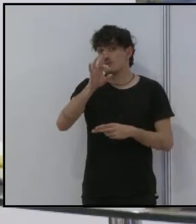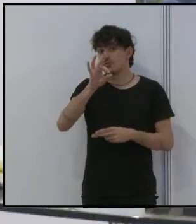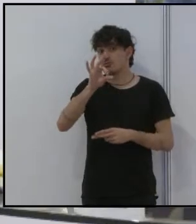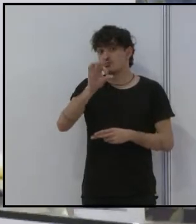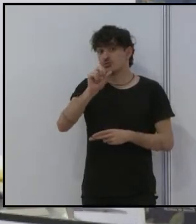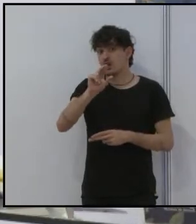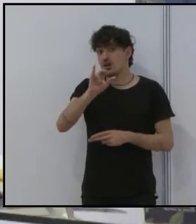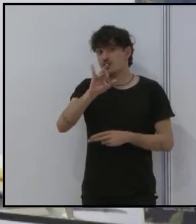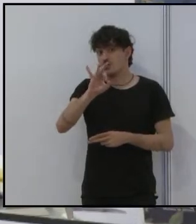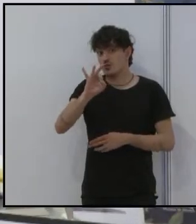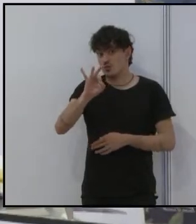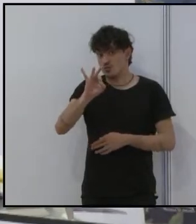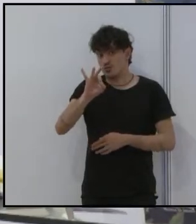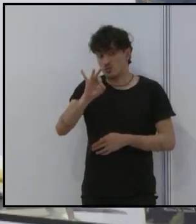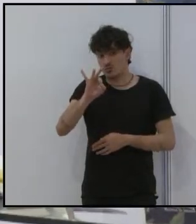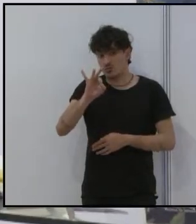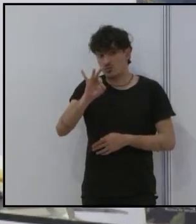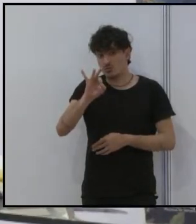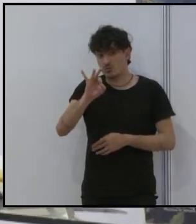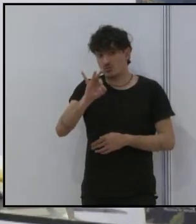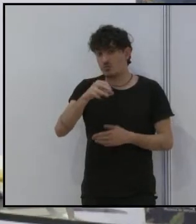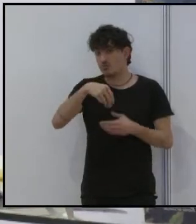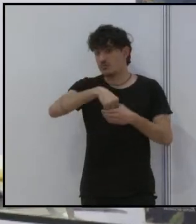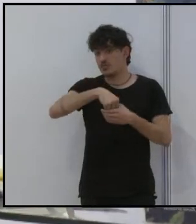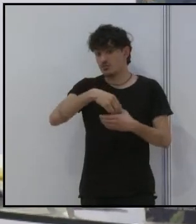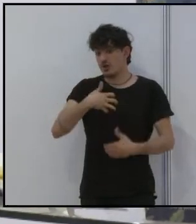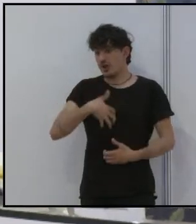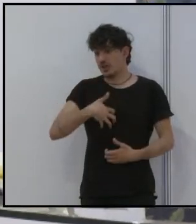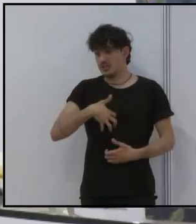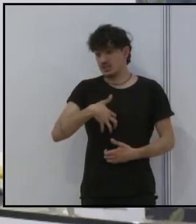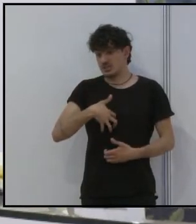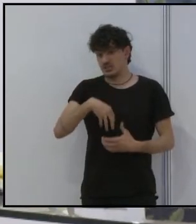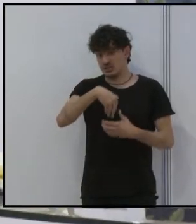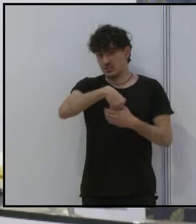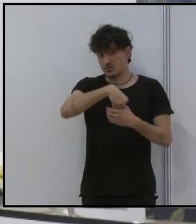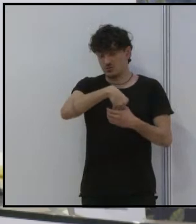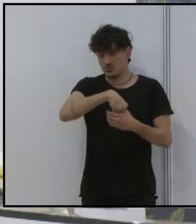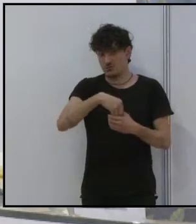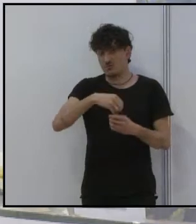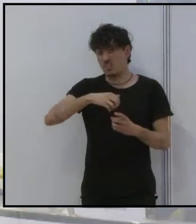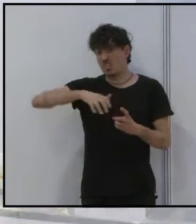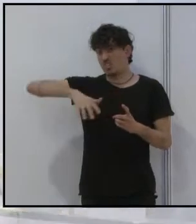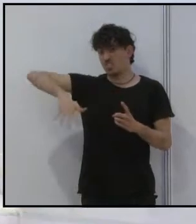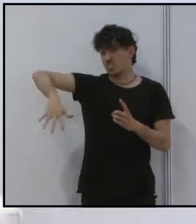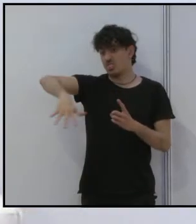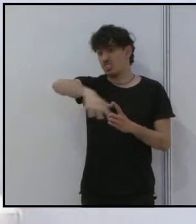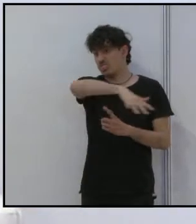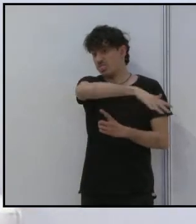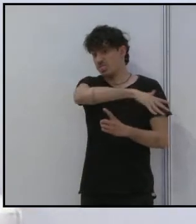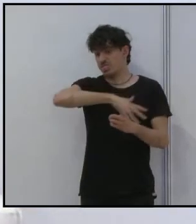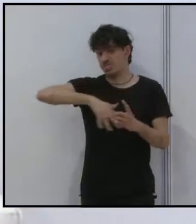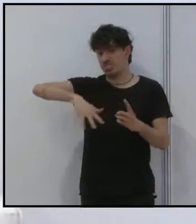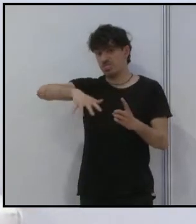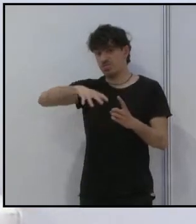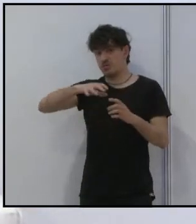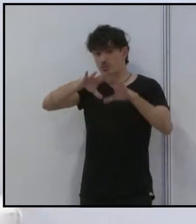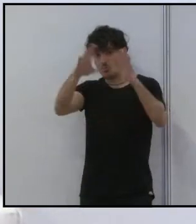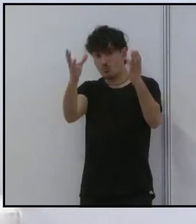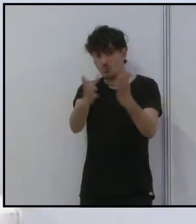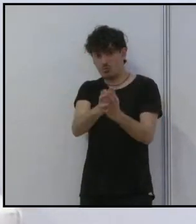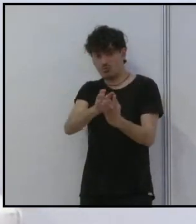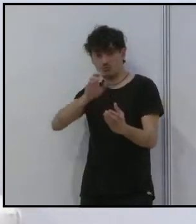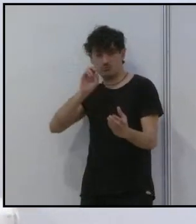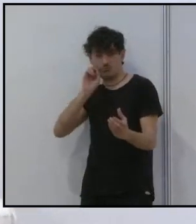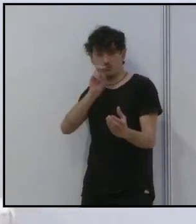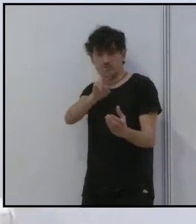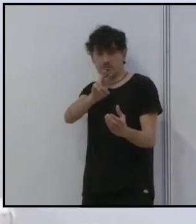no, ignota no, ¿no? Del interior de Argentina. Desde esta periferia mira y mirará el mundo, aunque haya vivido en la capital